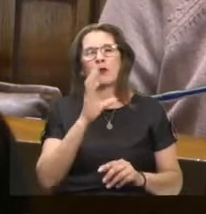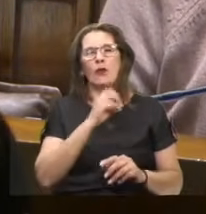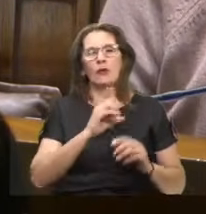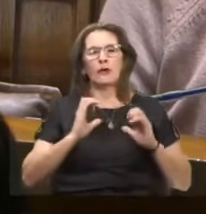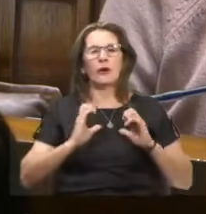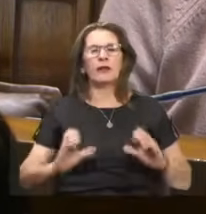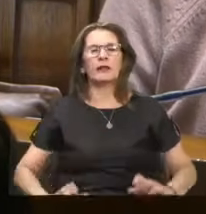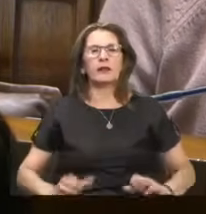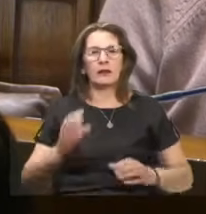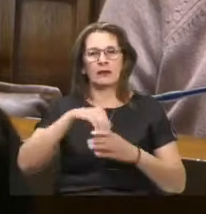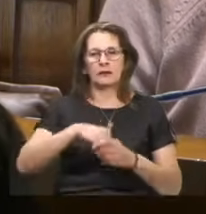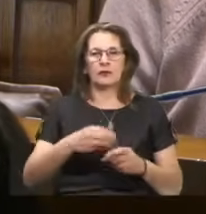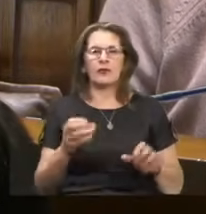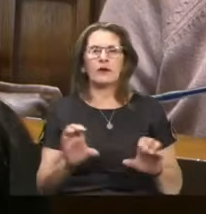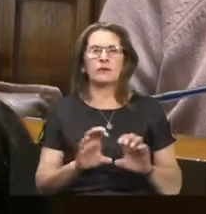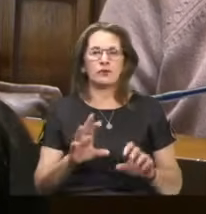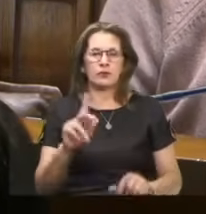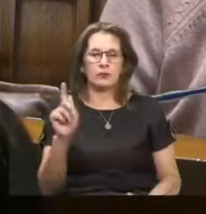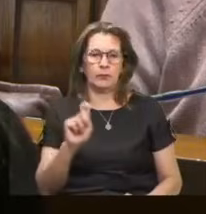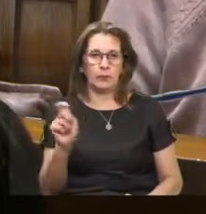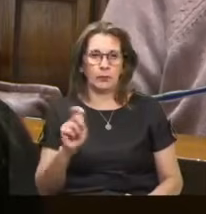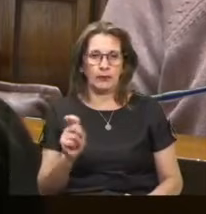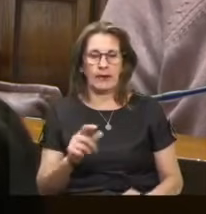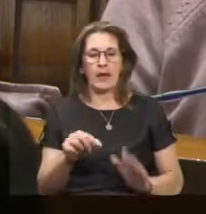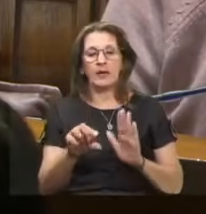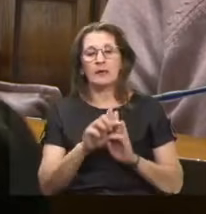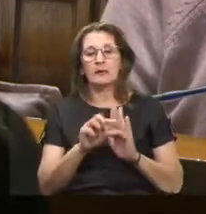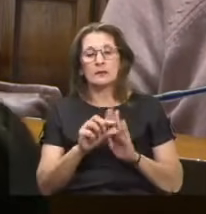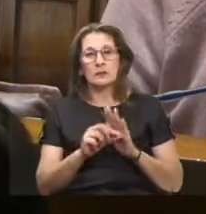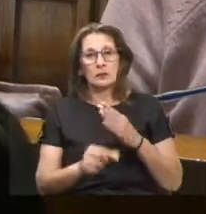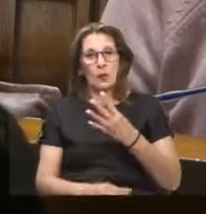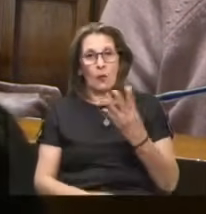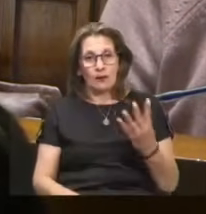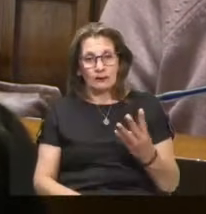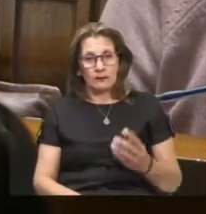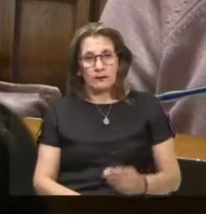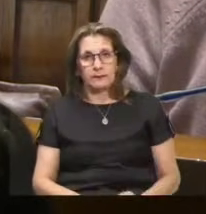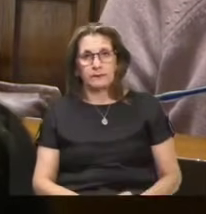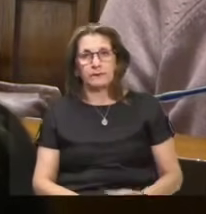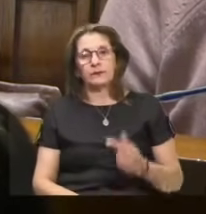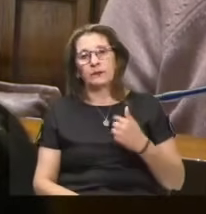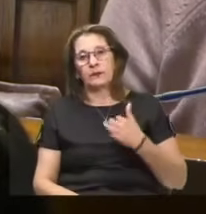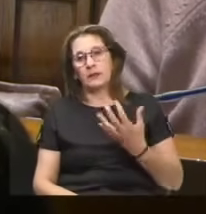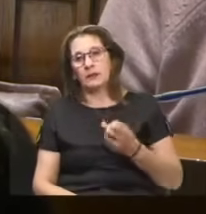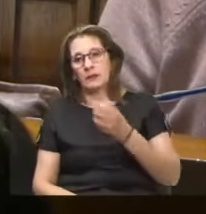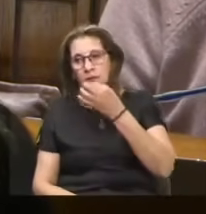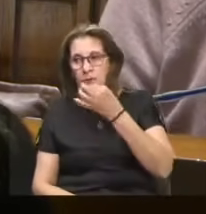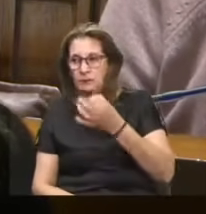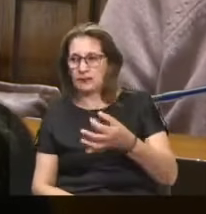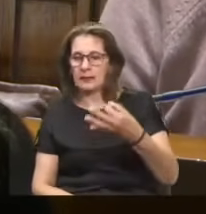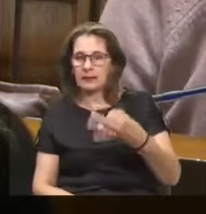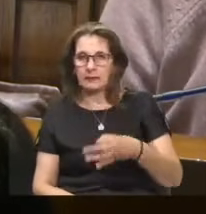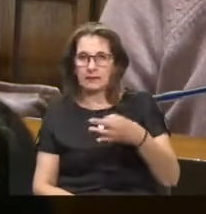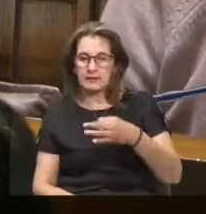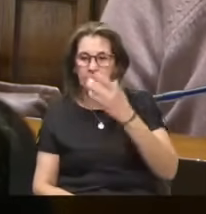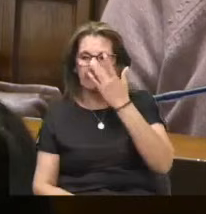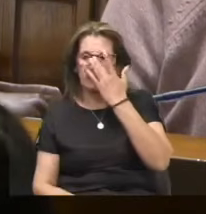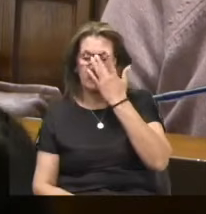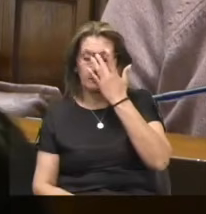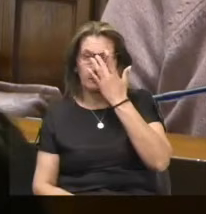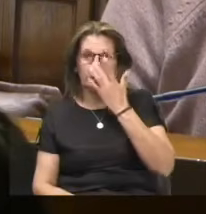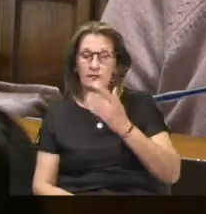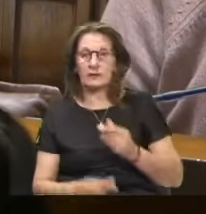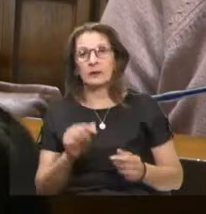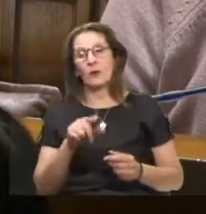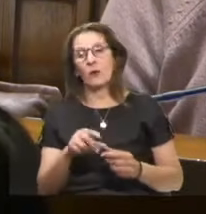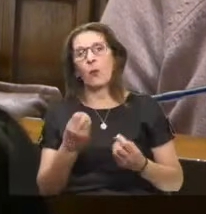Pública. El inciso 4 me quiero referir específicamente en cuanto